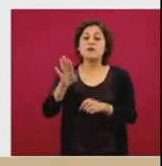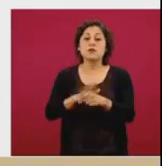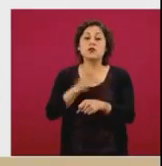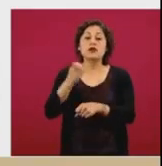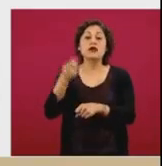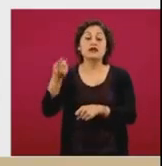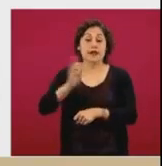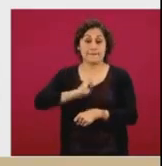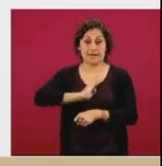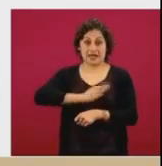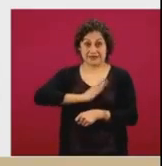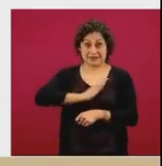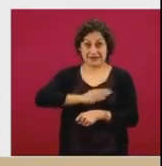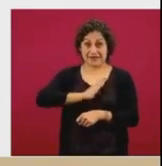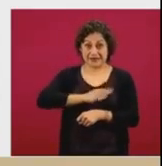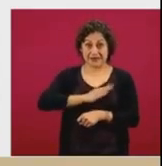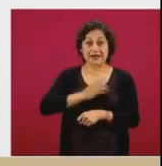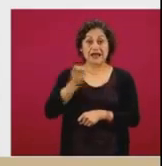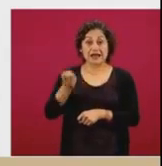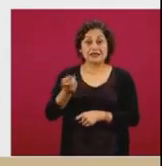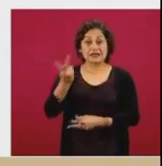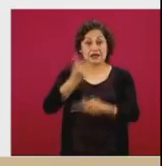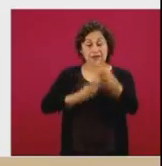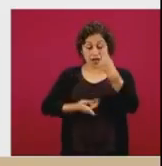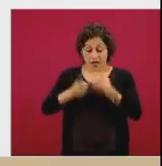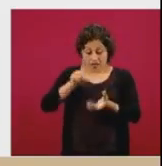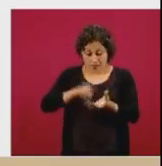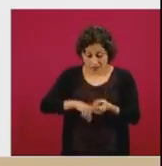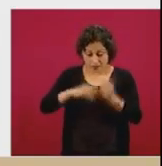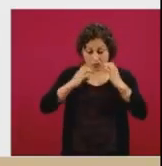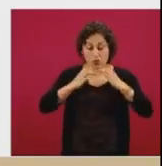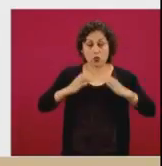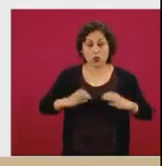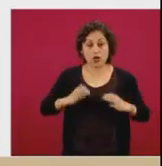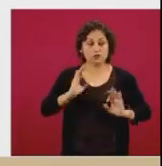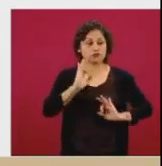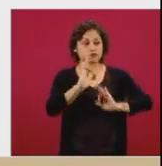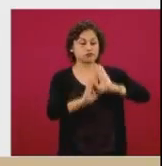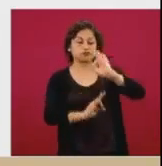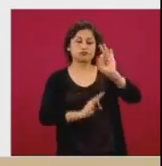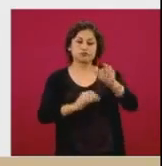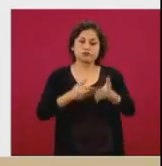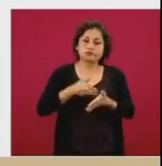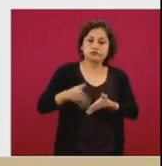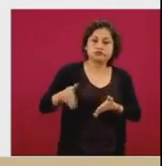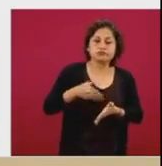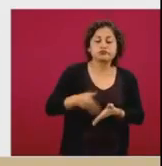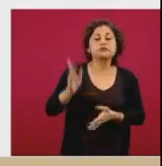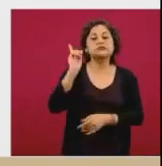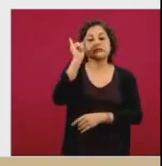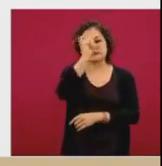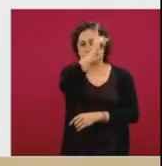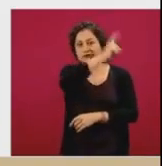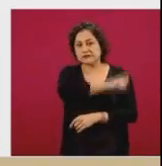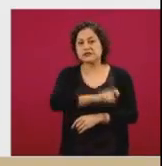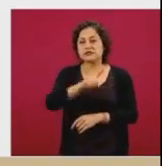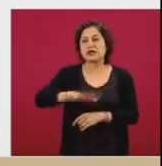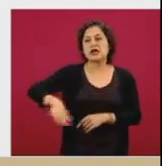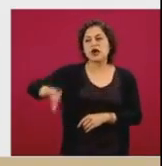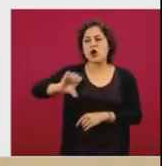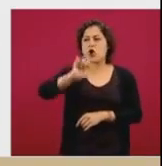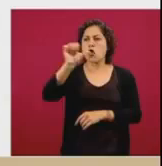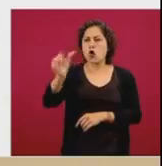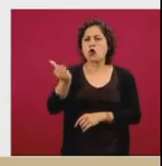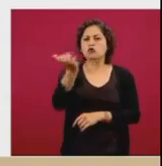sea difícil el tratamiento, que no utilicemos los mismos antibióticos como para enfermedades bacterianas más comunes, que